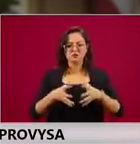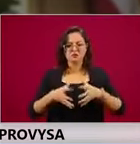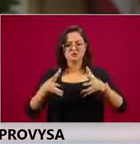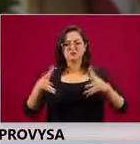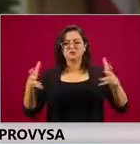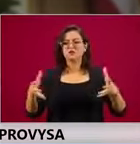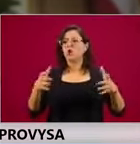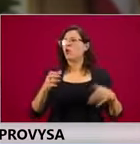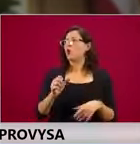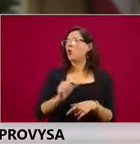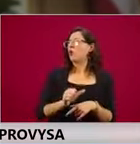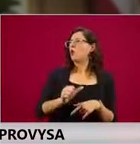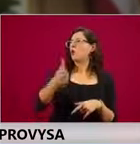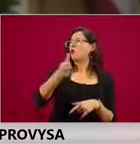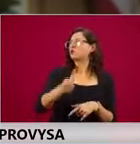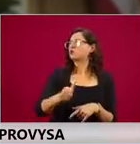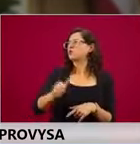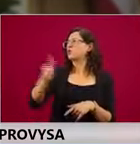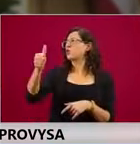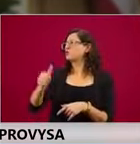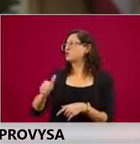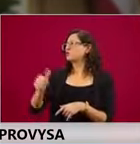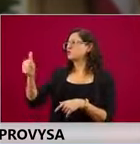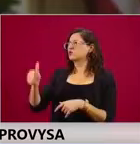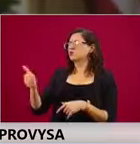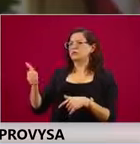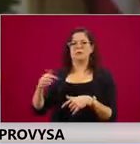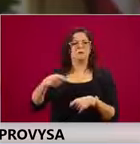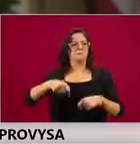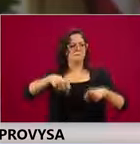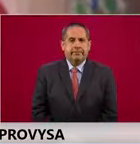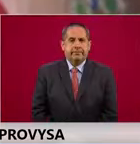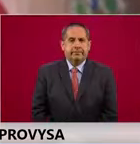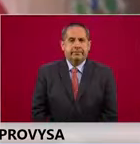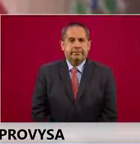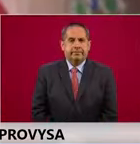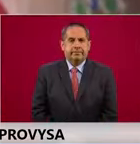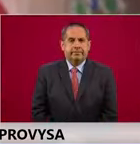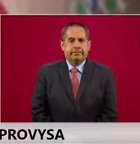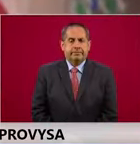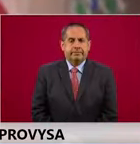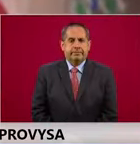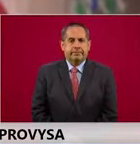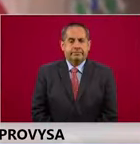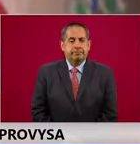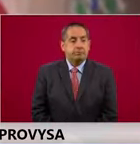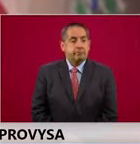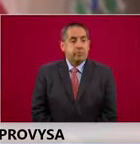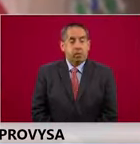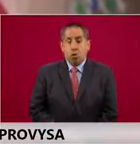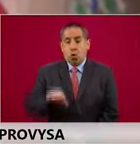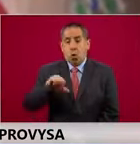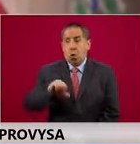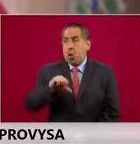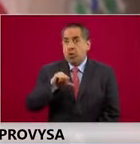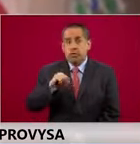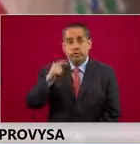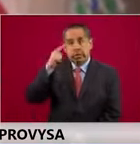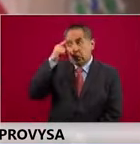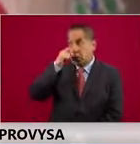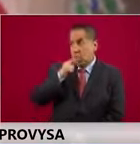Al tiempo. Y el tiempo pasa. Yo no le creo en absolutamente nada.